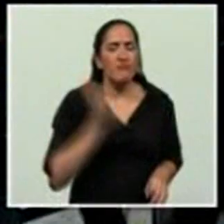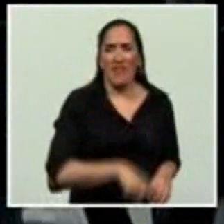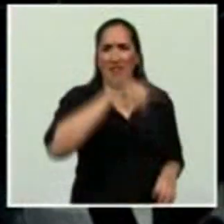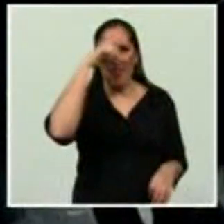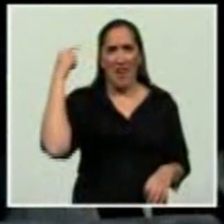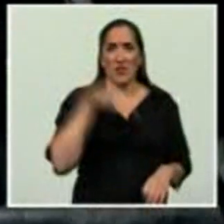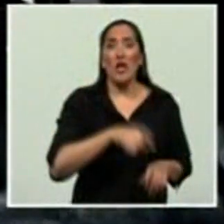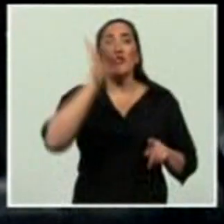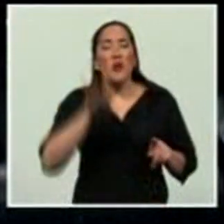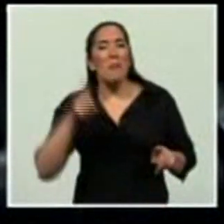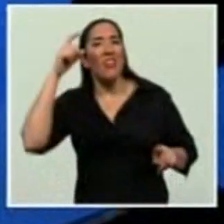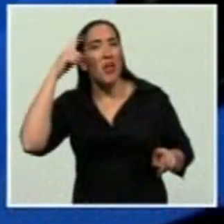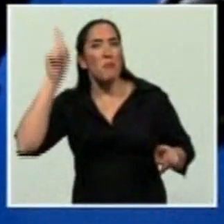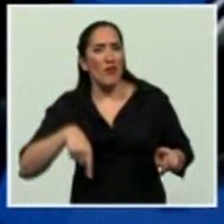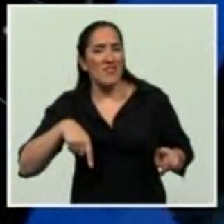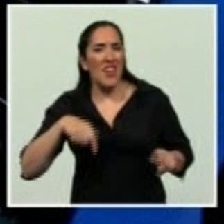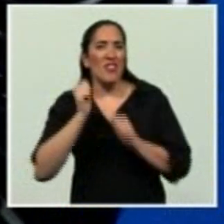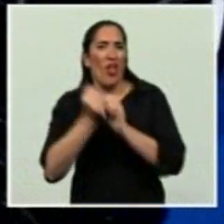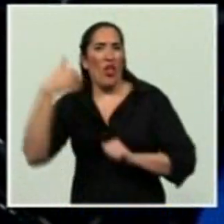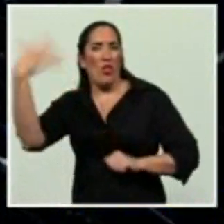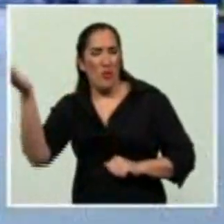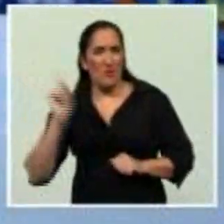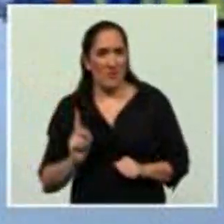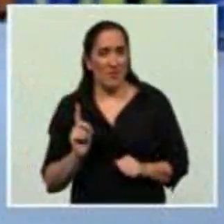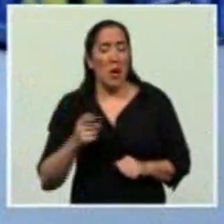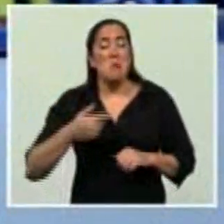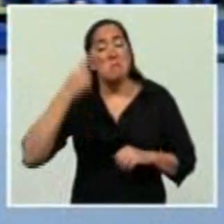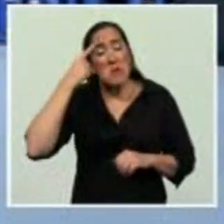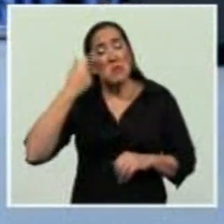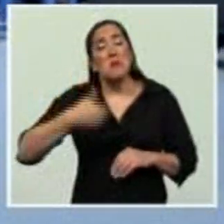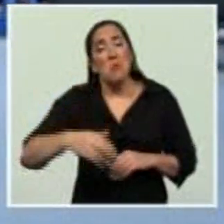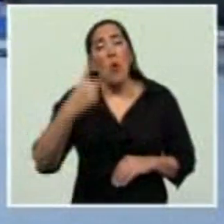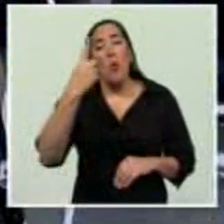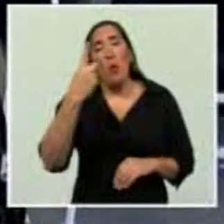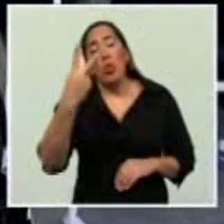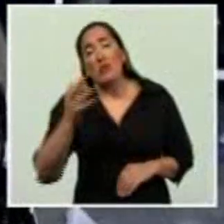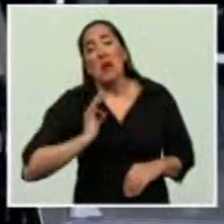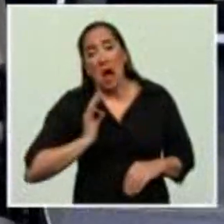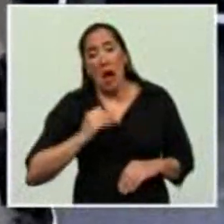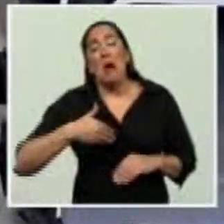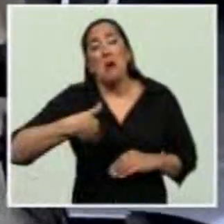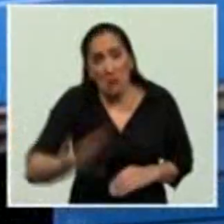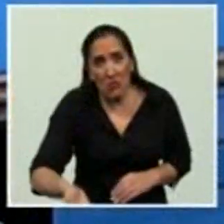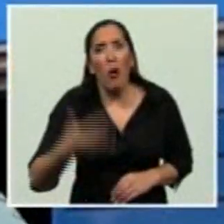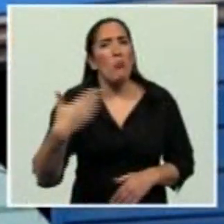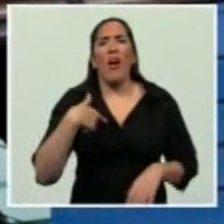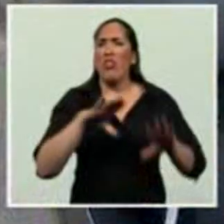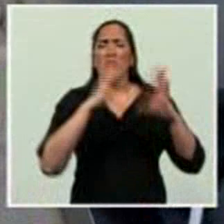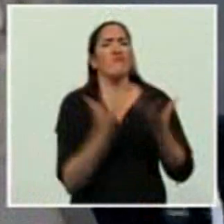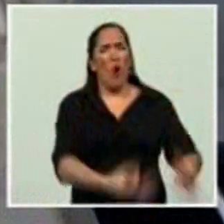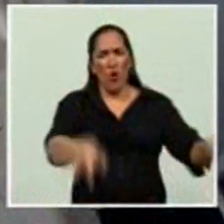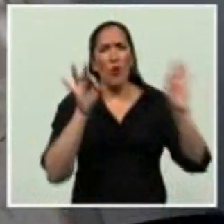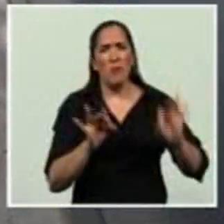solamente un 10% yo yo creo que tal vez en uno o dos años más podamos hacer el 100% Pero